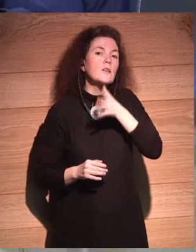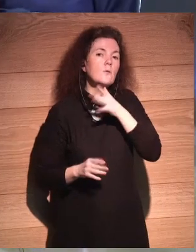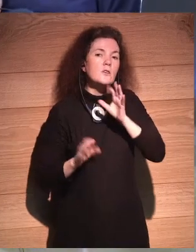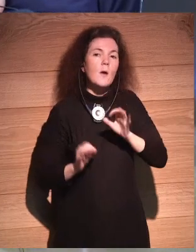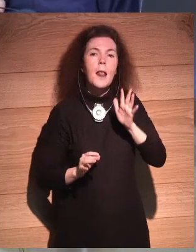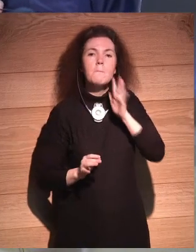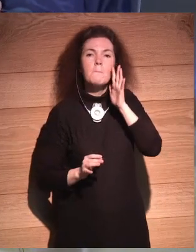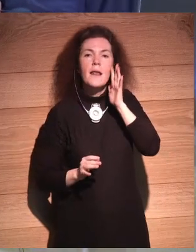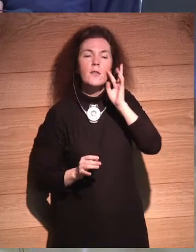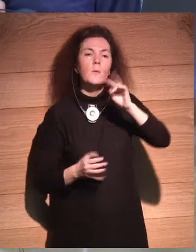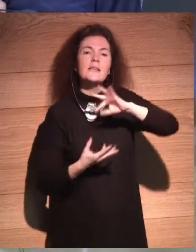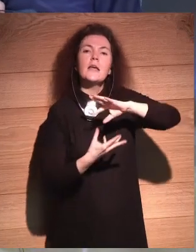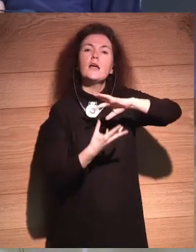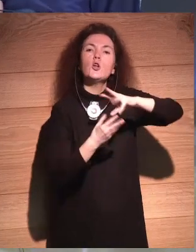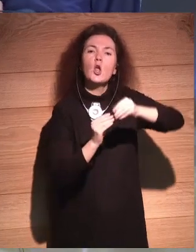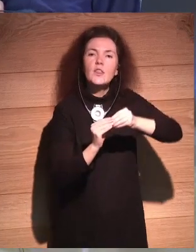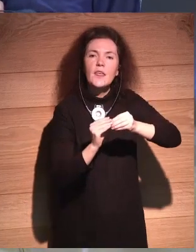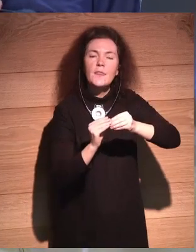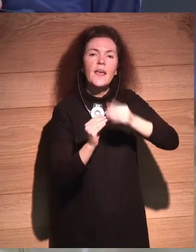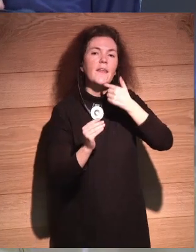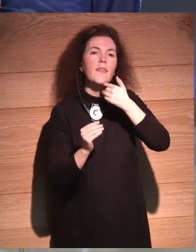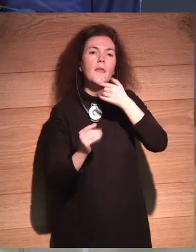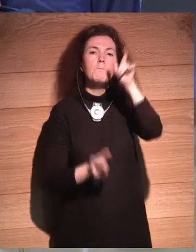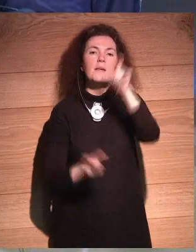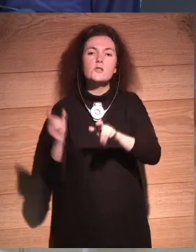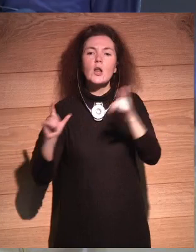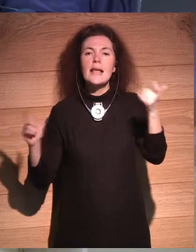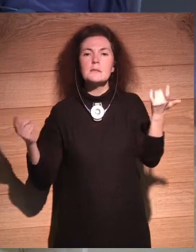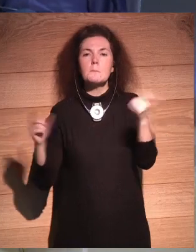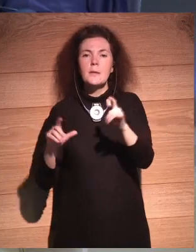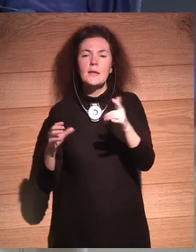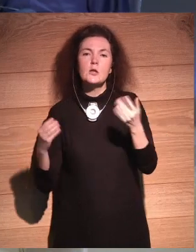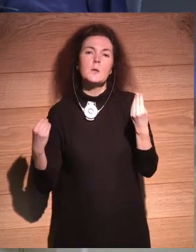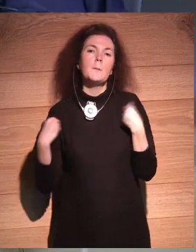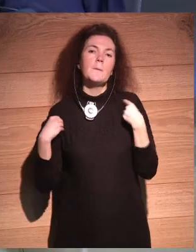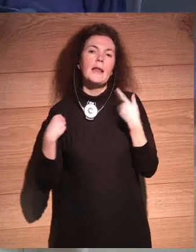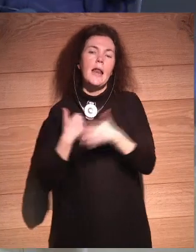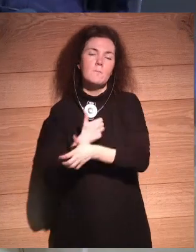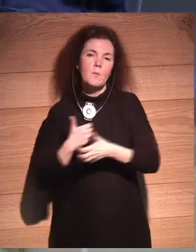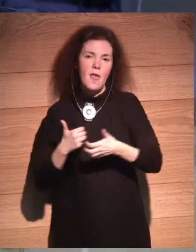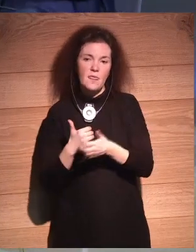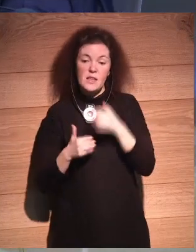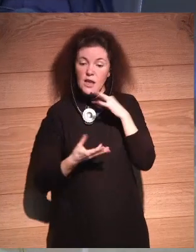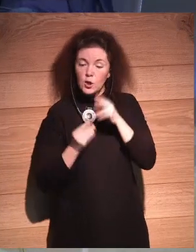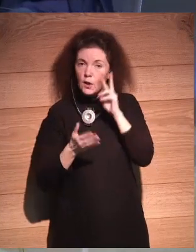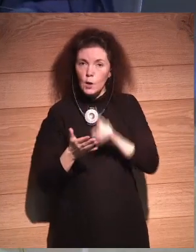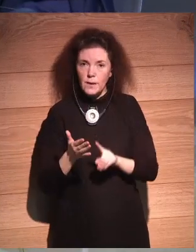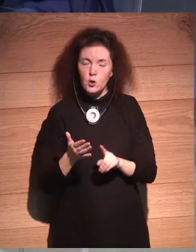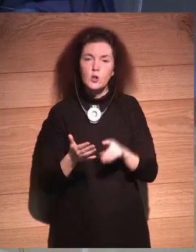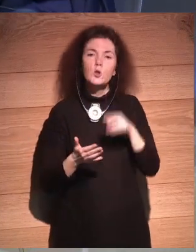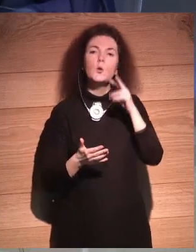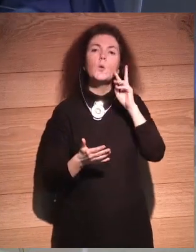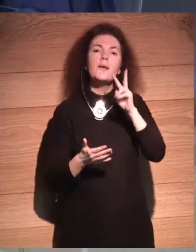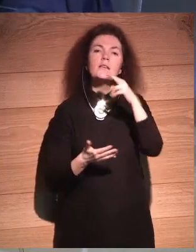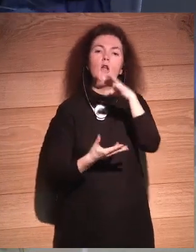que nunca vamos a ver una noticia que menos personas viven en la miseria. Las noticias vamos a ver las